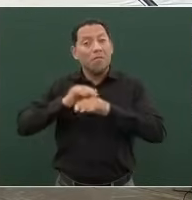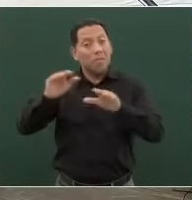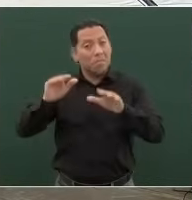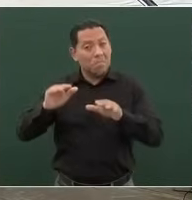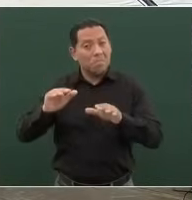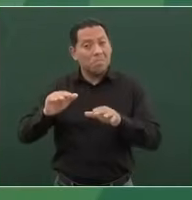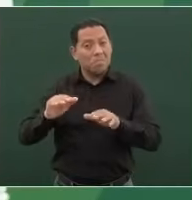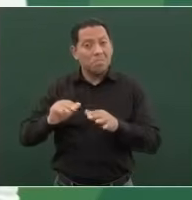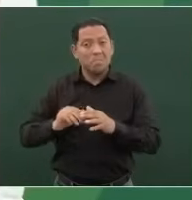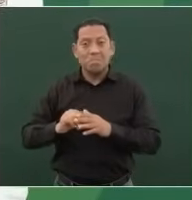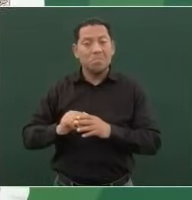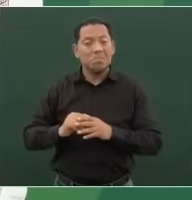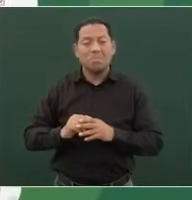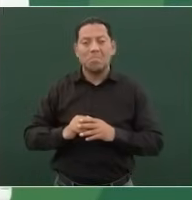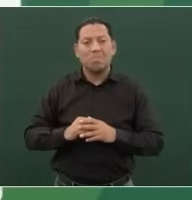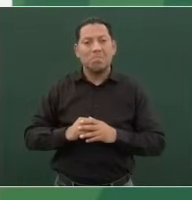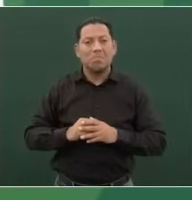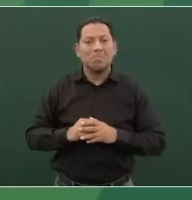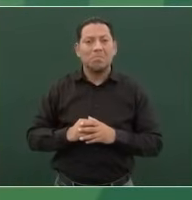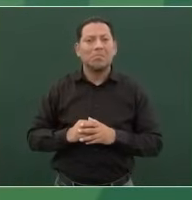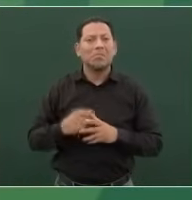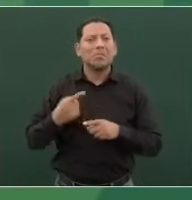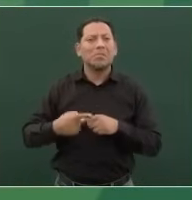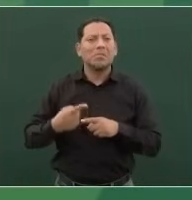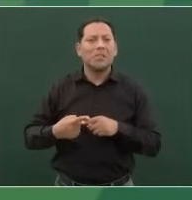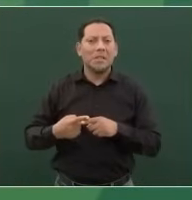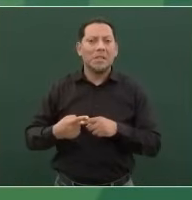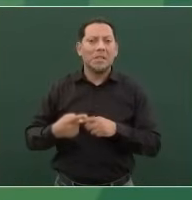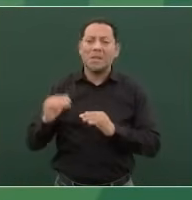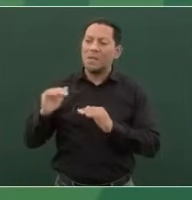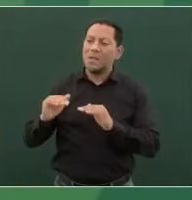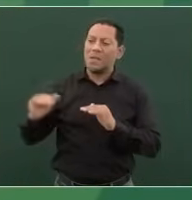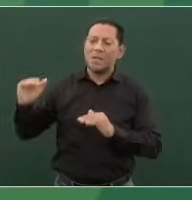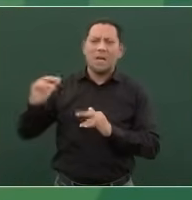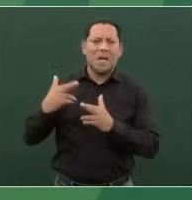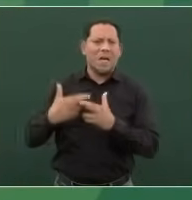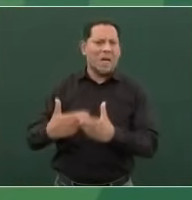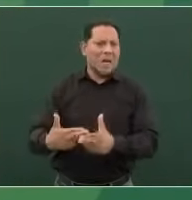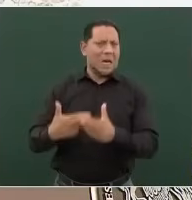de los más ricos de México.